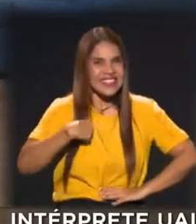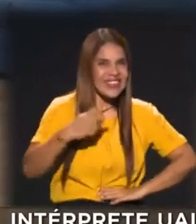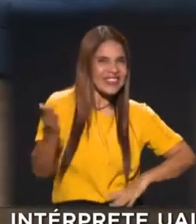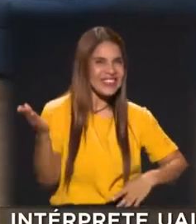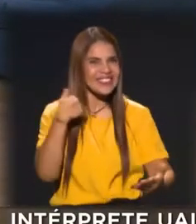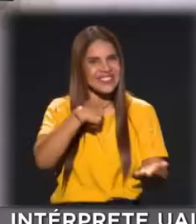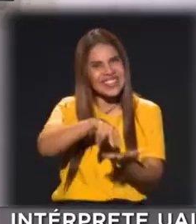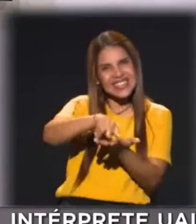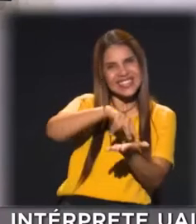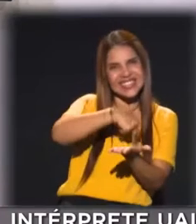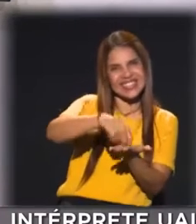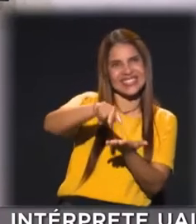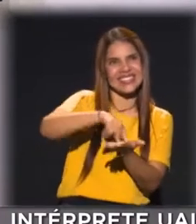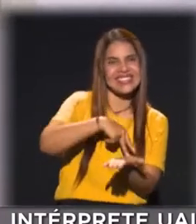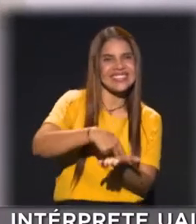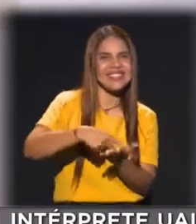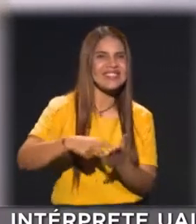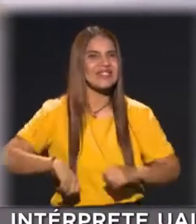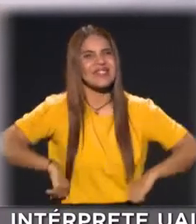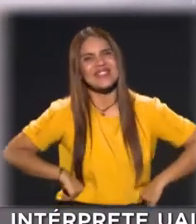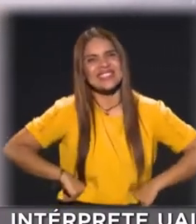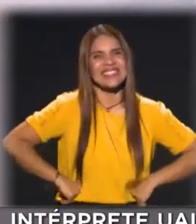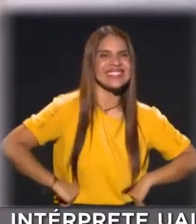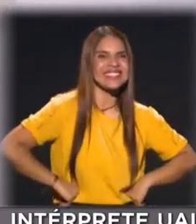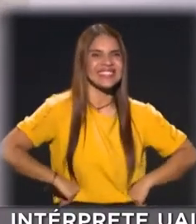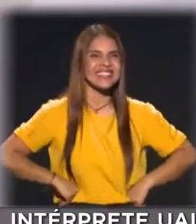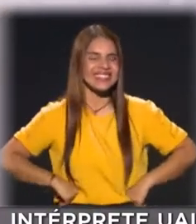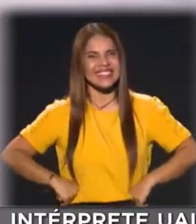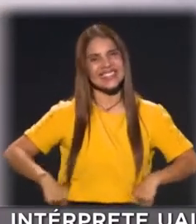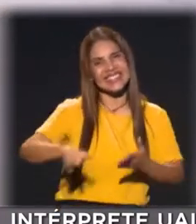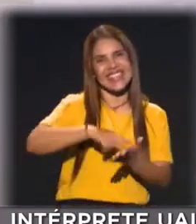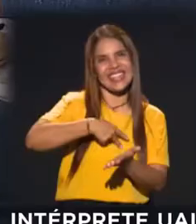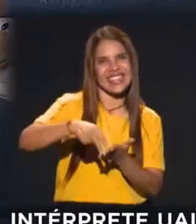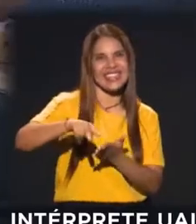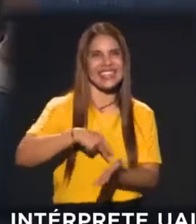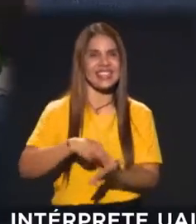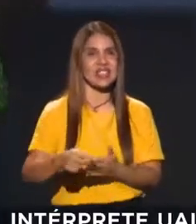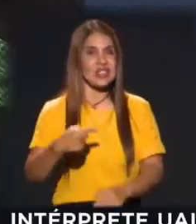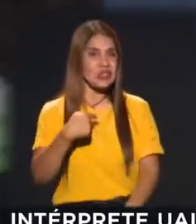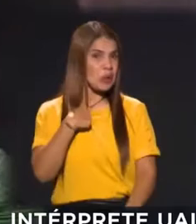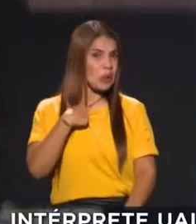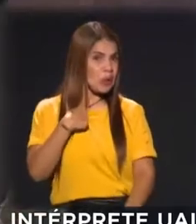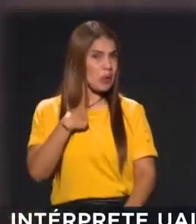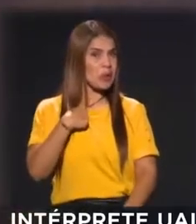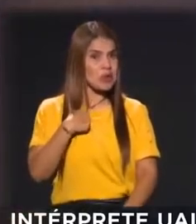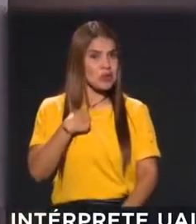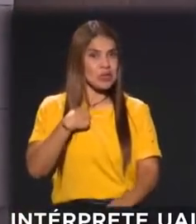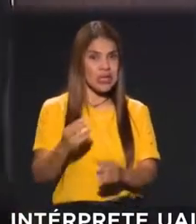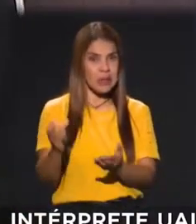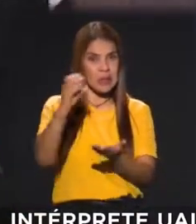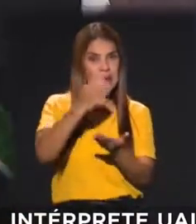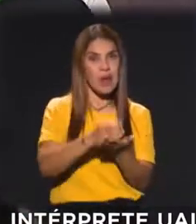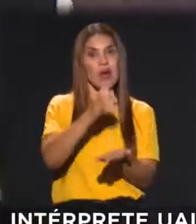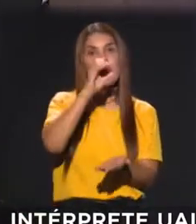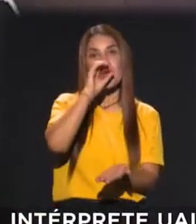a bailar. Con la mano en la cintura me pusiste a bailar. Soy la que parte el vino, soy